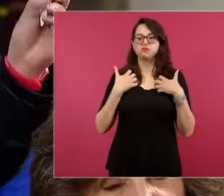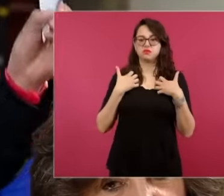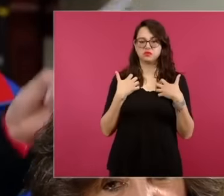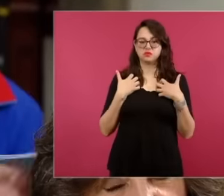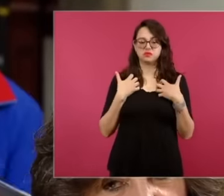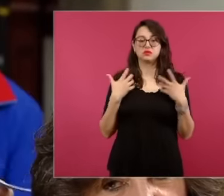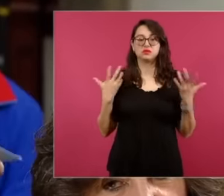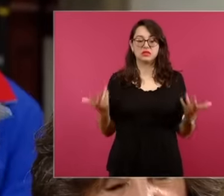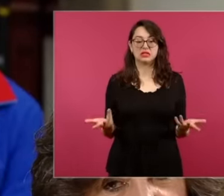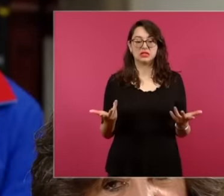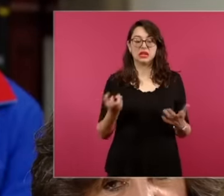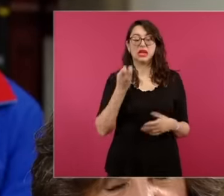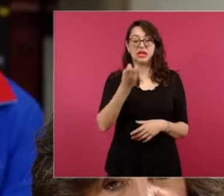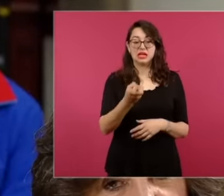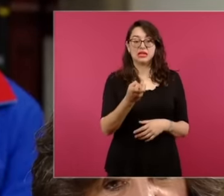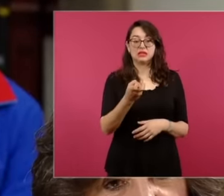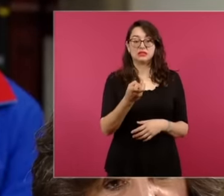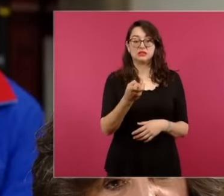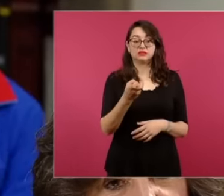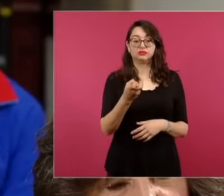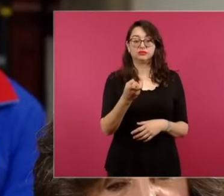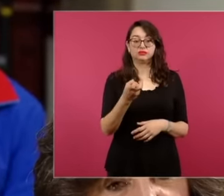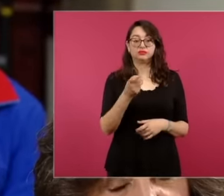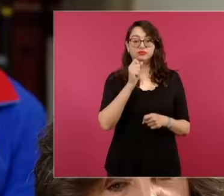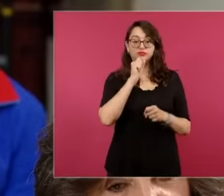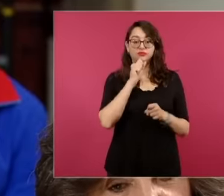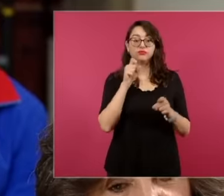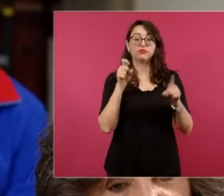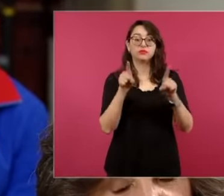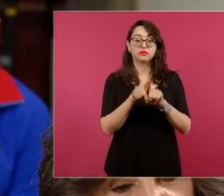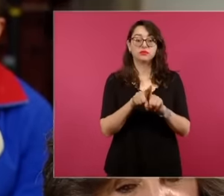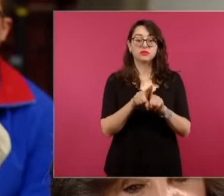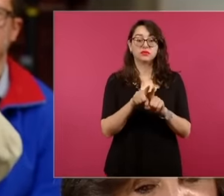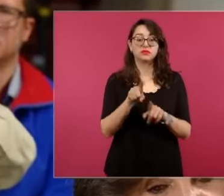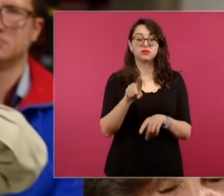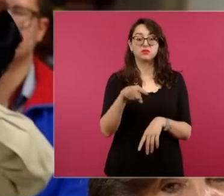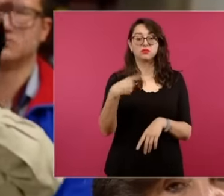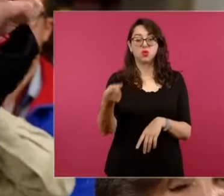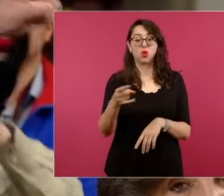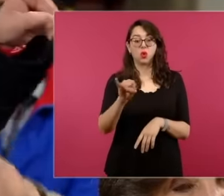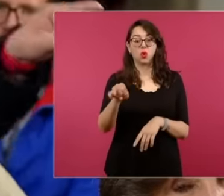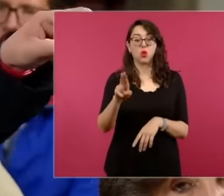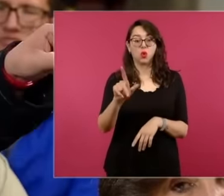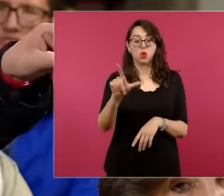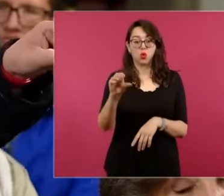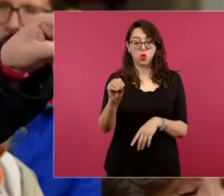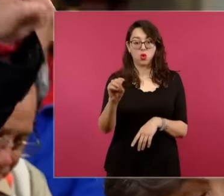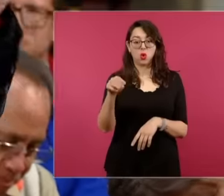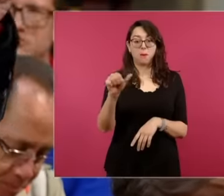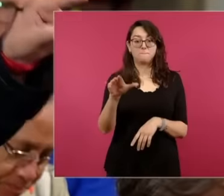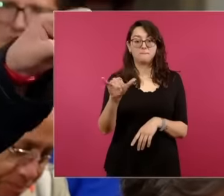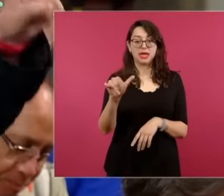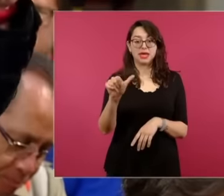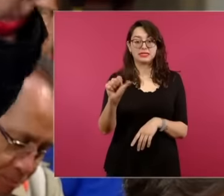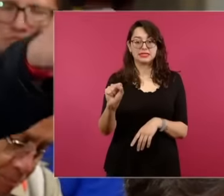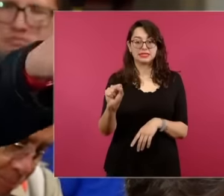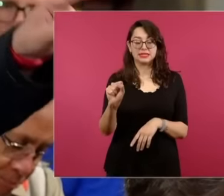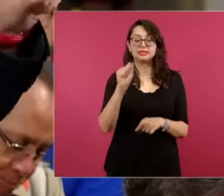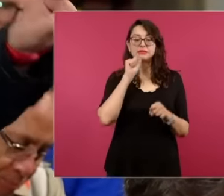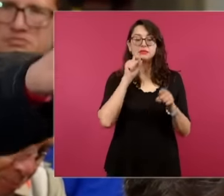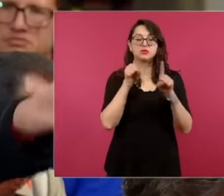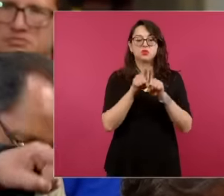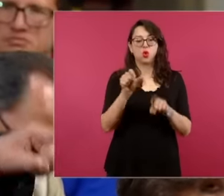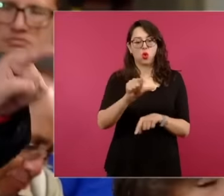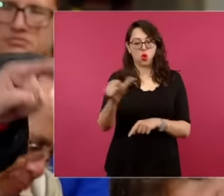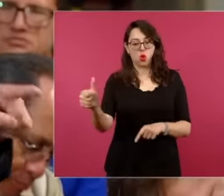red internacional que comenta por lo menos Julio Macías, y que hay otro especialista entrevistado en las redes